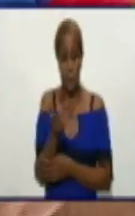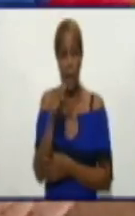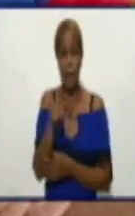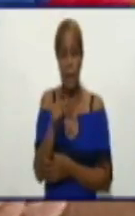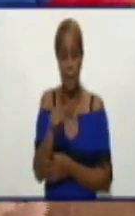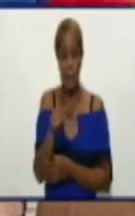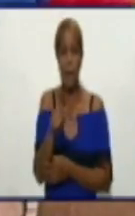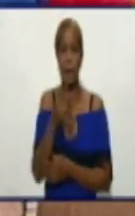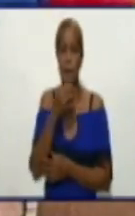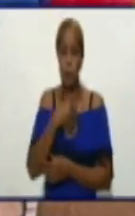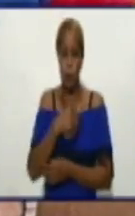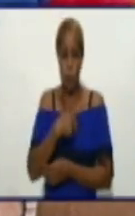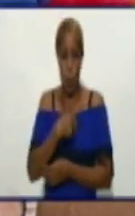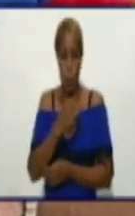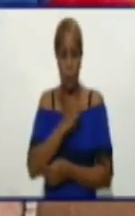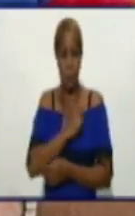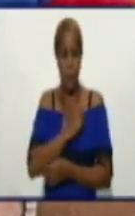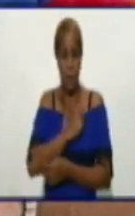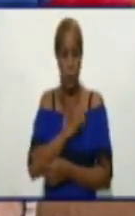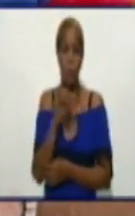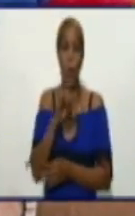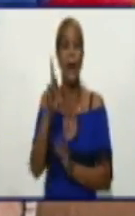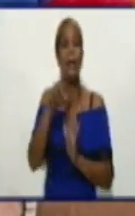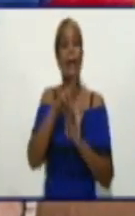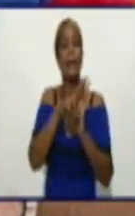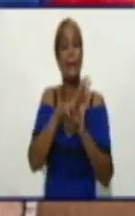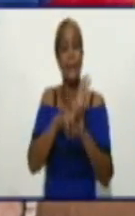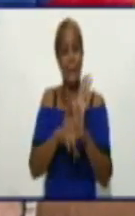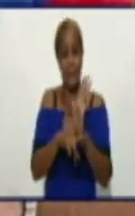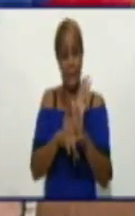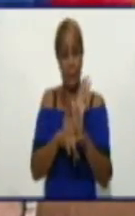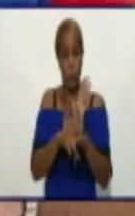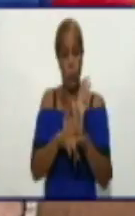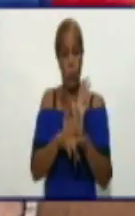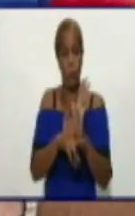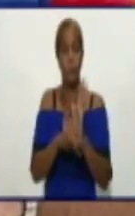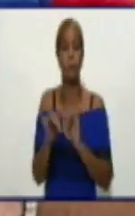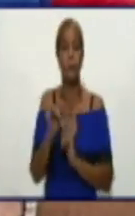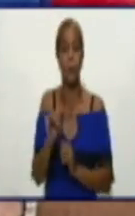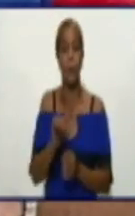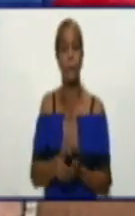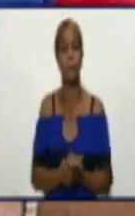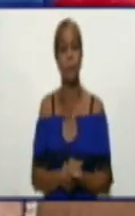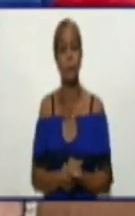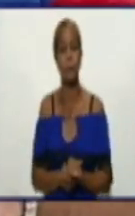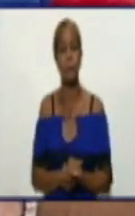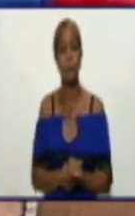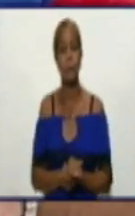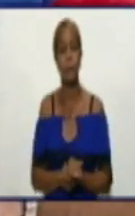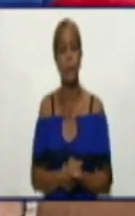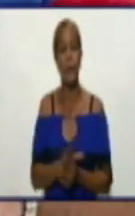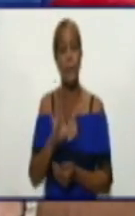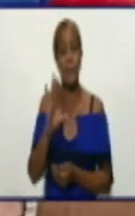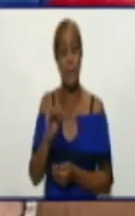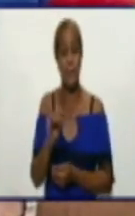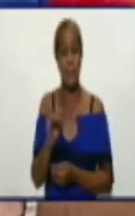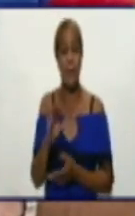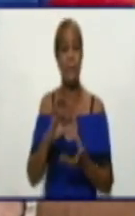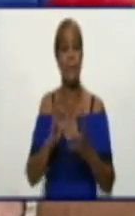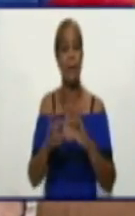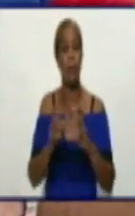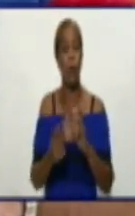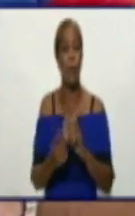mismo para todos los medios de transporte. Y como requisito adicional, que no están hoy para los medios de transporte que están circulando, se le establece que de forma anual tienen que acudir